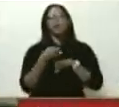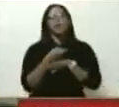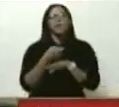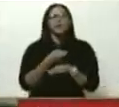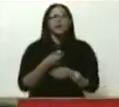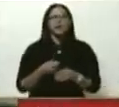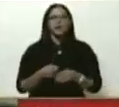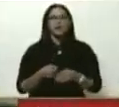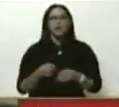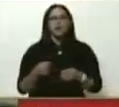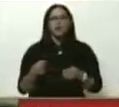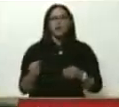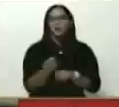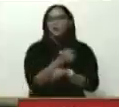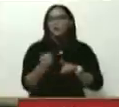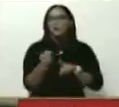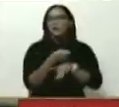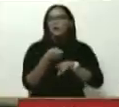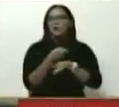Estados Unidos.